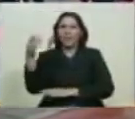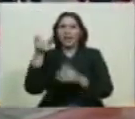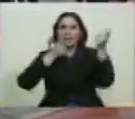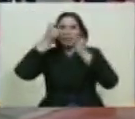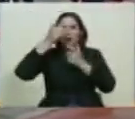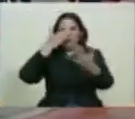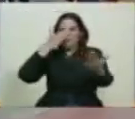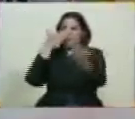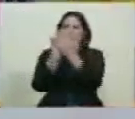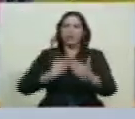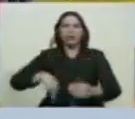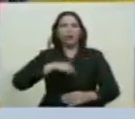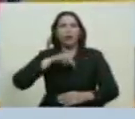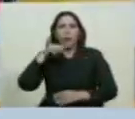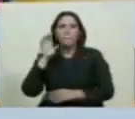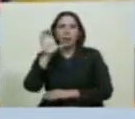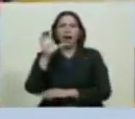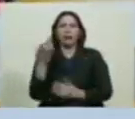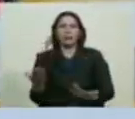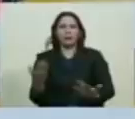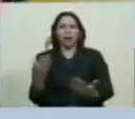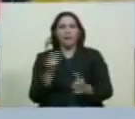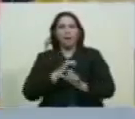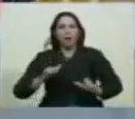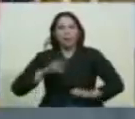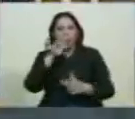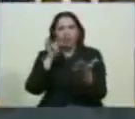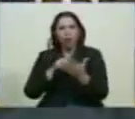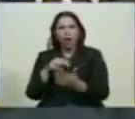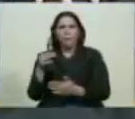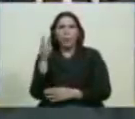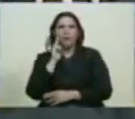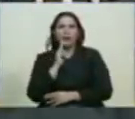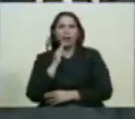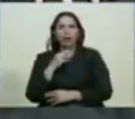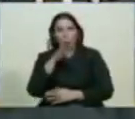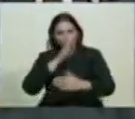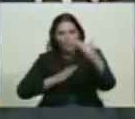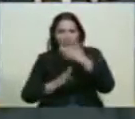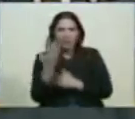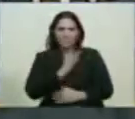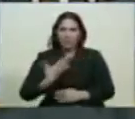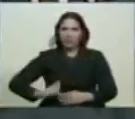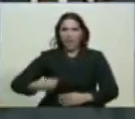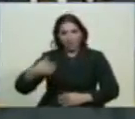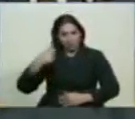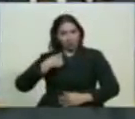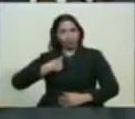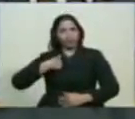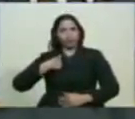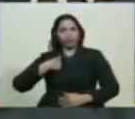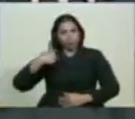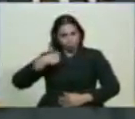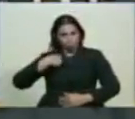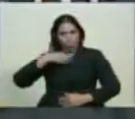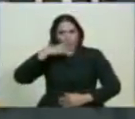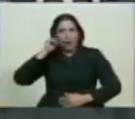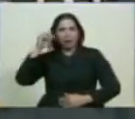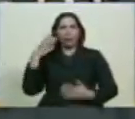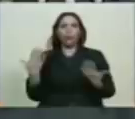nuestra patria y nuestra Fuerza Armada Nacional Bolivariana. Este humilde presidente que ustedes tienen aquí, Nicolás Maduro Moro.